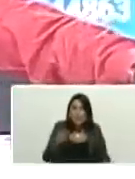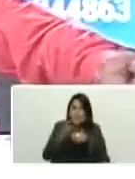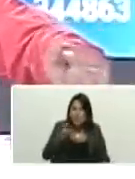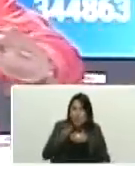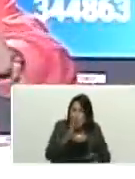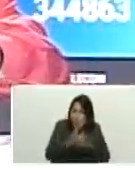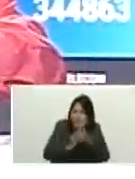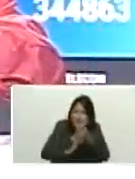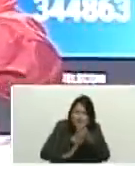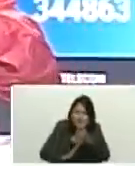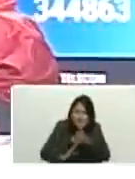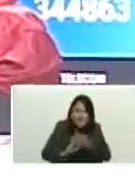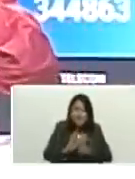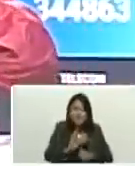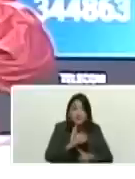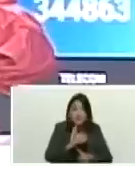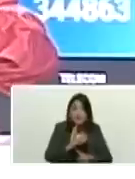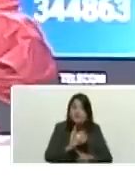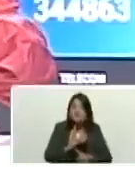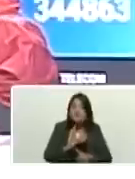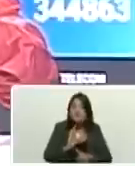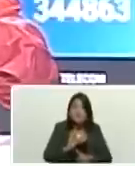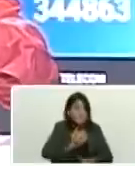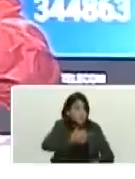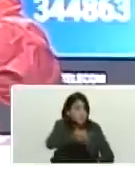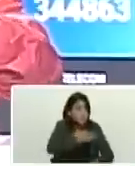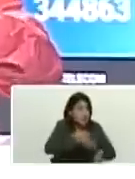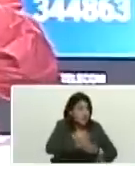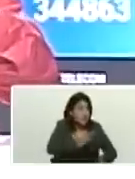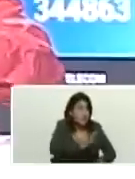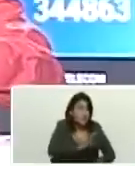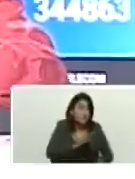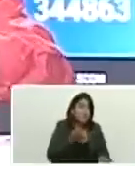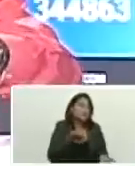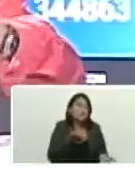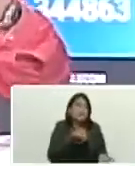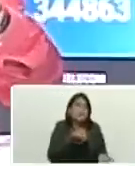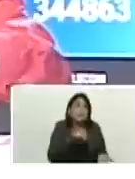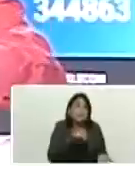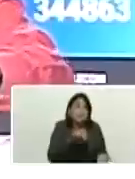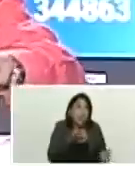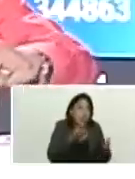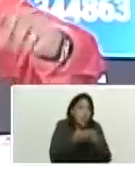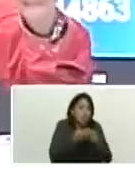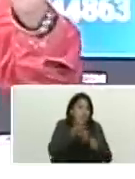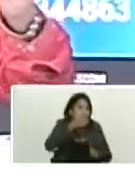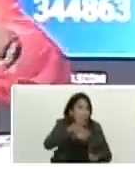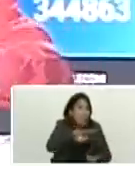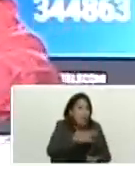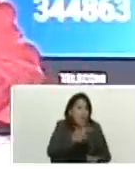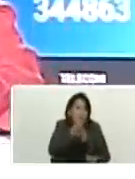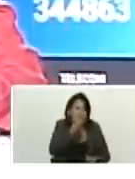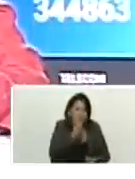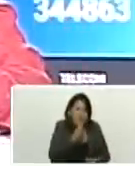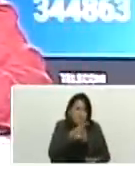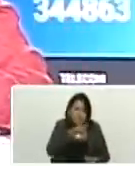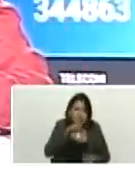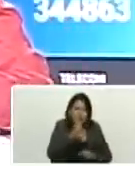mujer humilde, de allí venimos nosotros. De la gente de a pie, de la clase obrera, de la clase